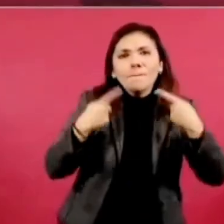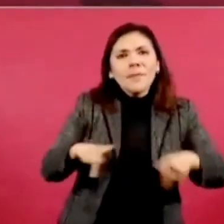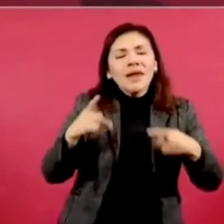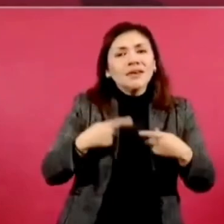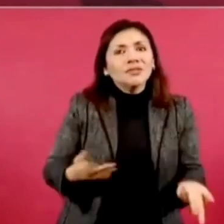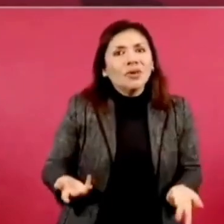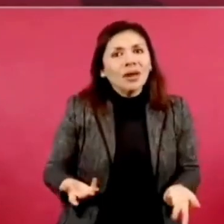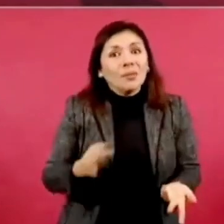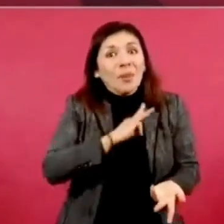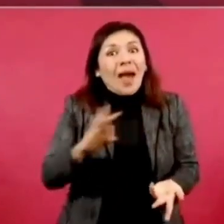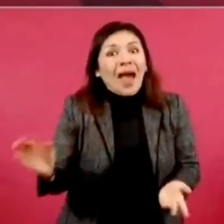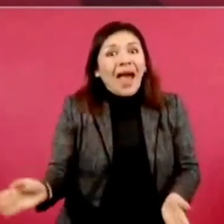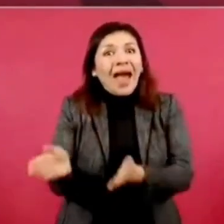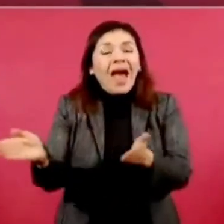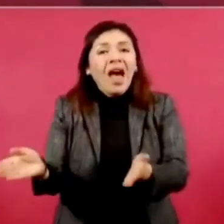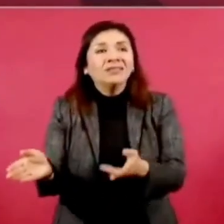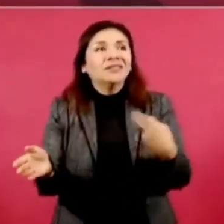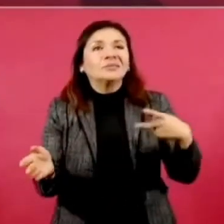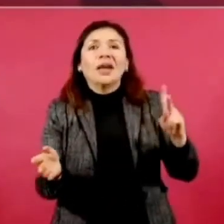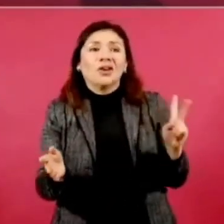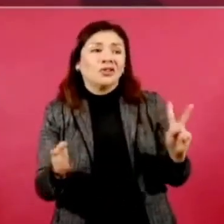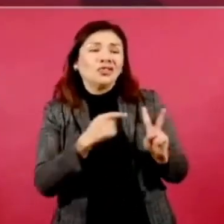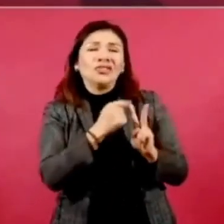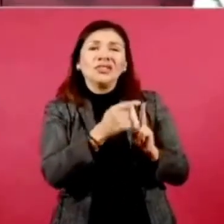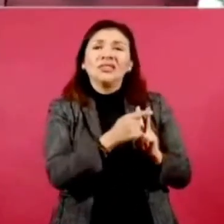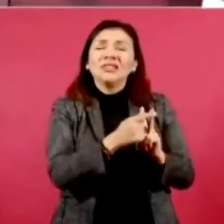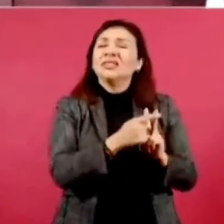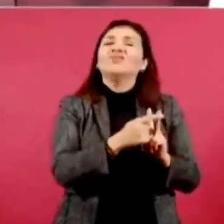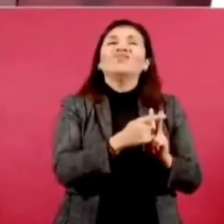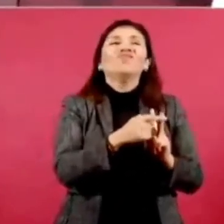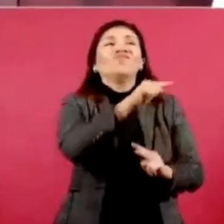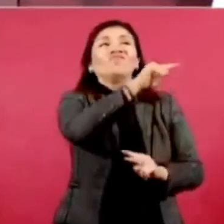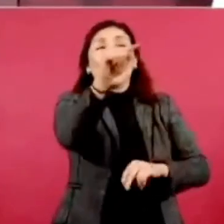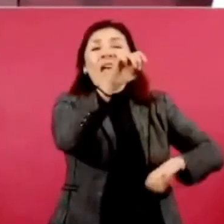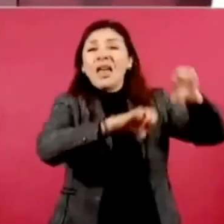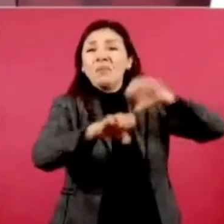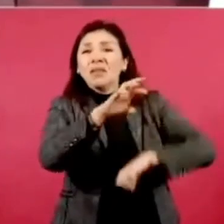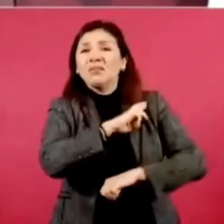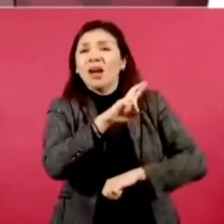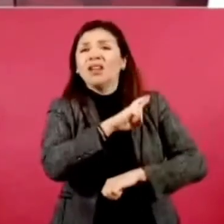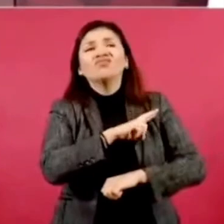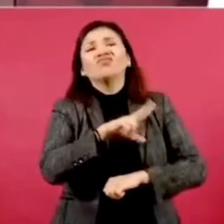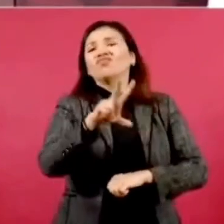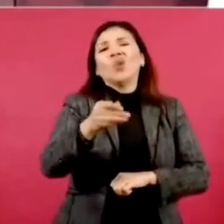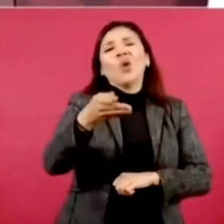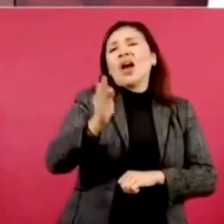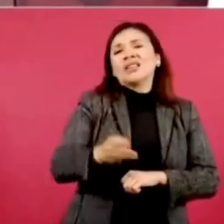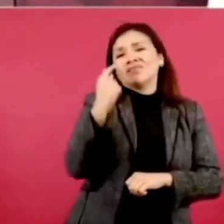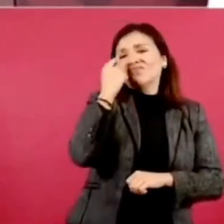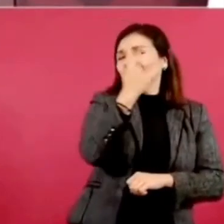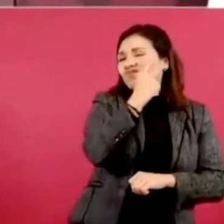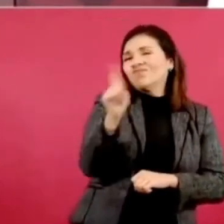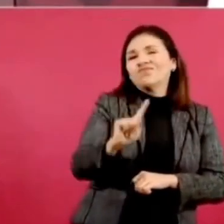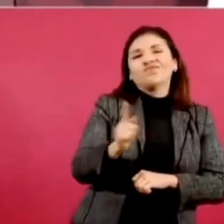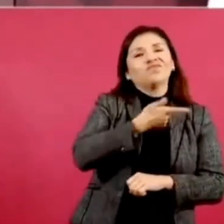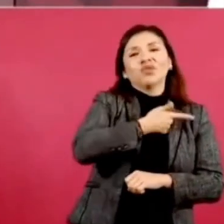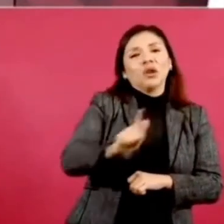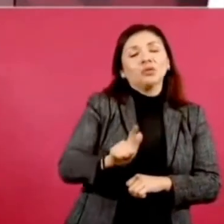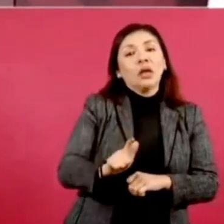pero que no le conviene a las empresas particulares. Entonces, esos ministros,